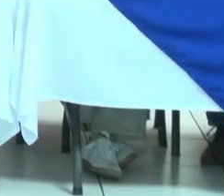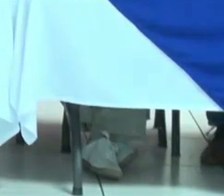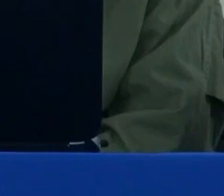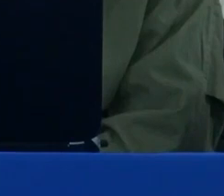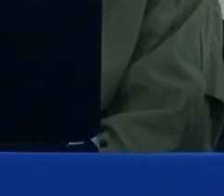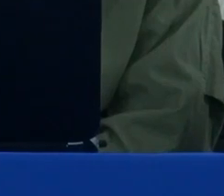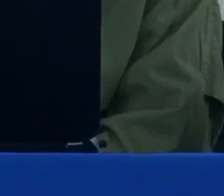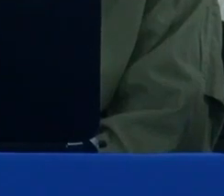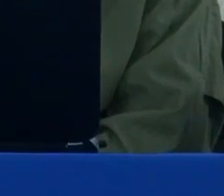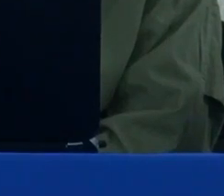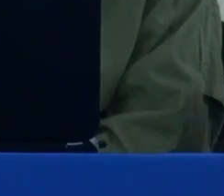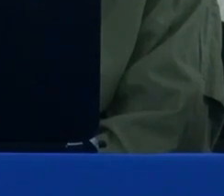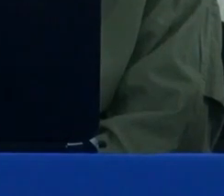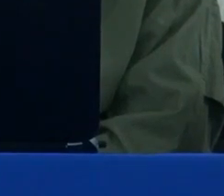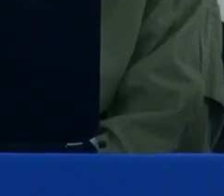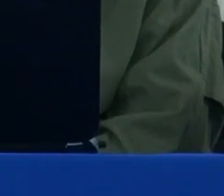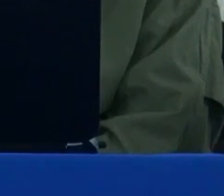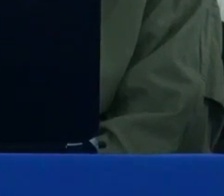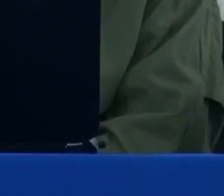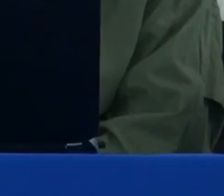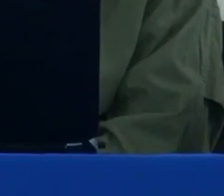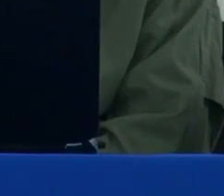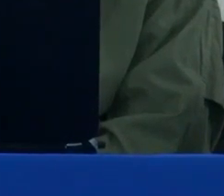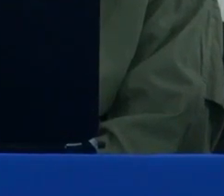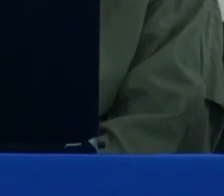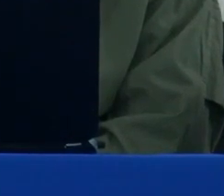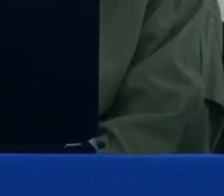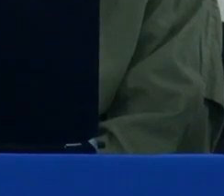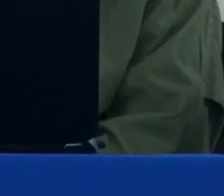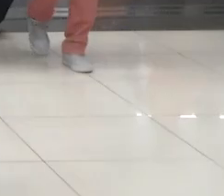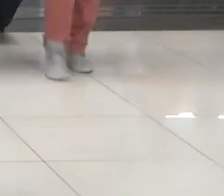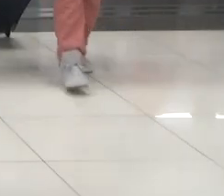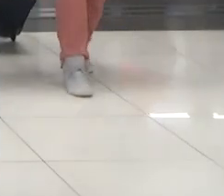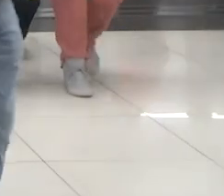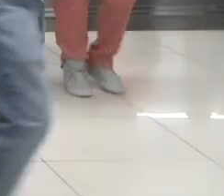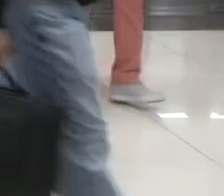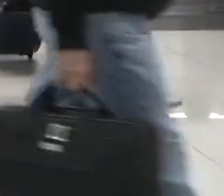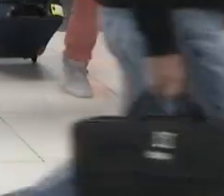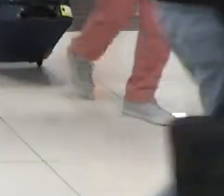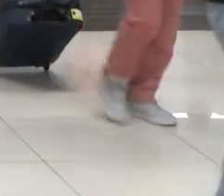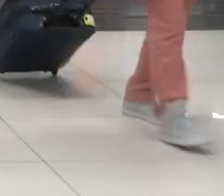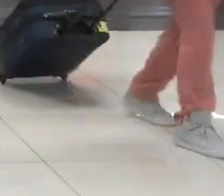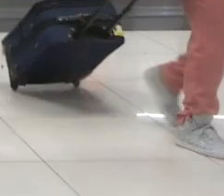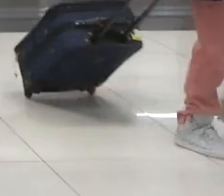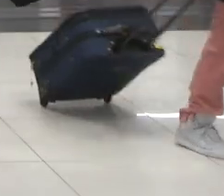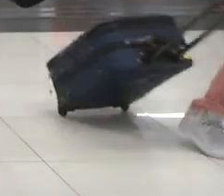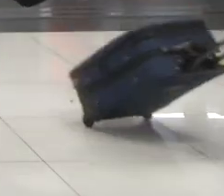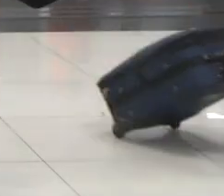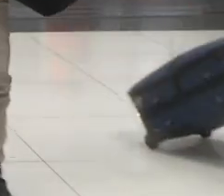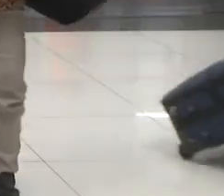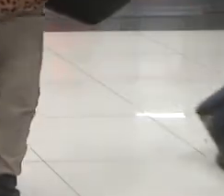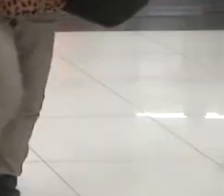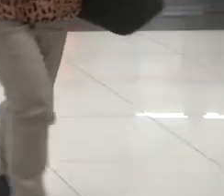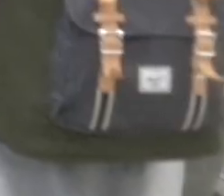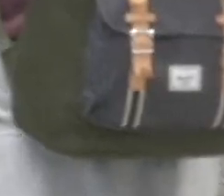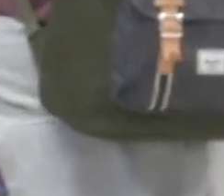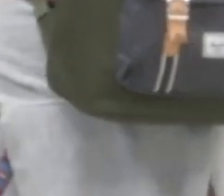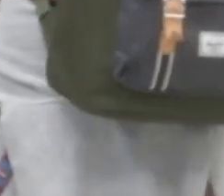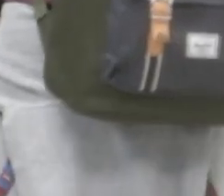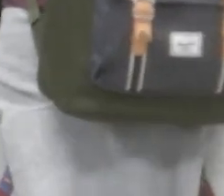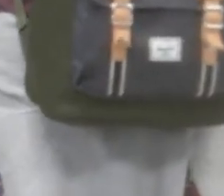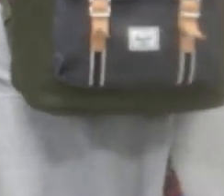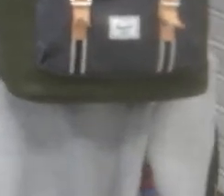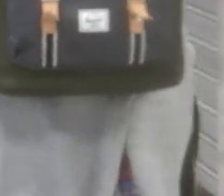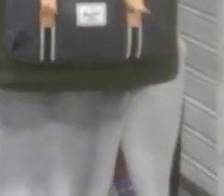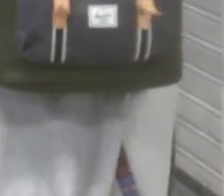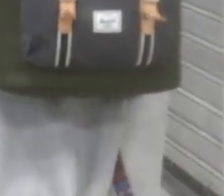ampliado para contener la enfermedad el pasado mes de enero como las restricciones de viajes las alertas la cuarentena nacional y